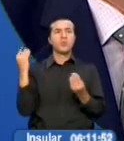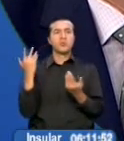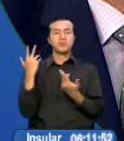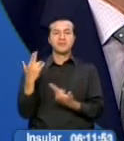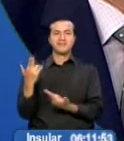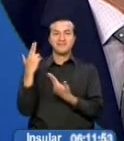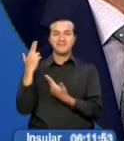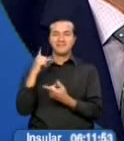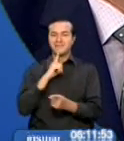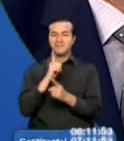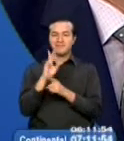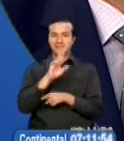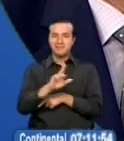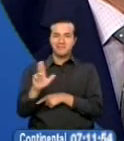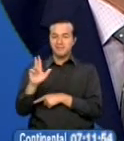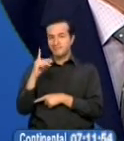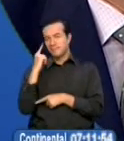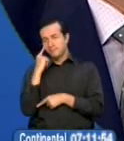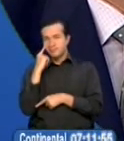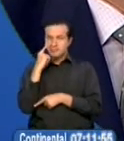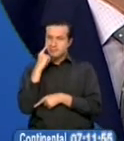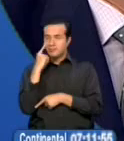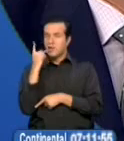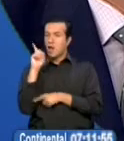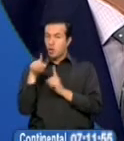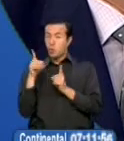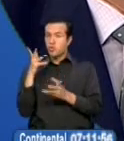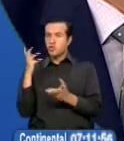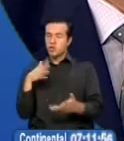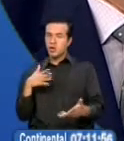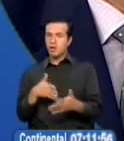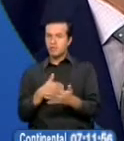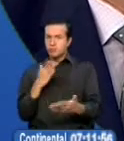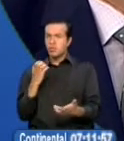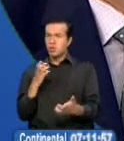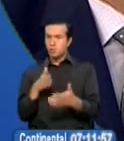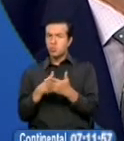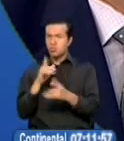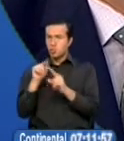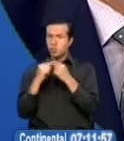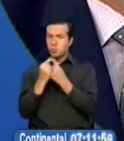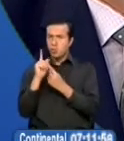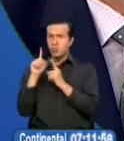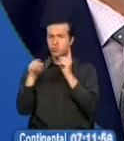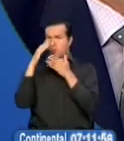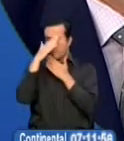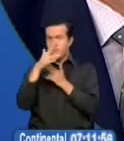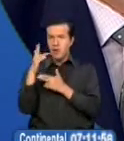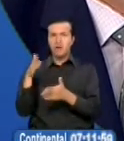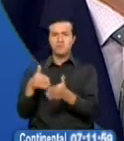fuerzas ilegales que empezarían a tratar de cooptar esos grupos de las FARC que se